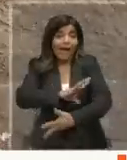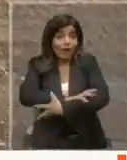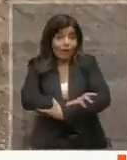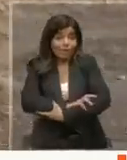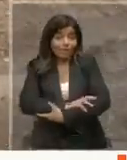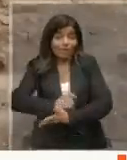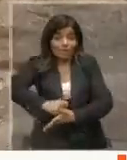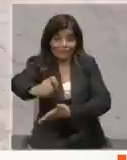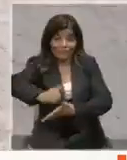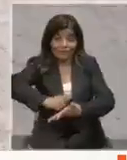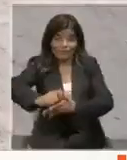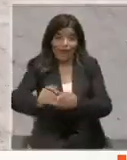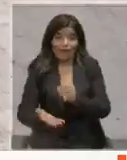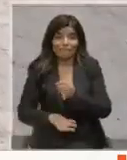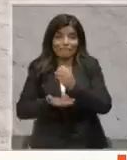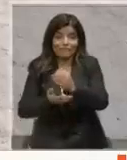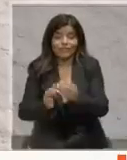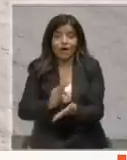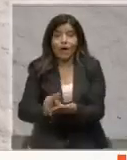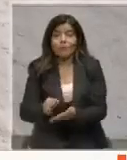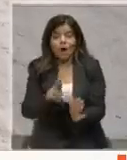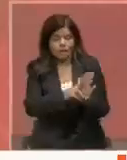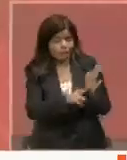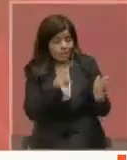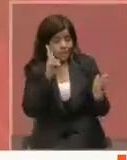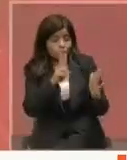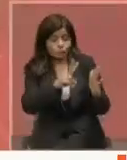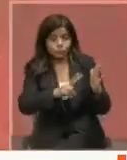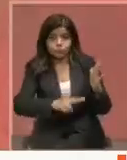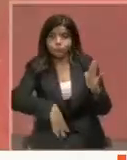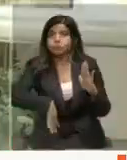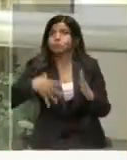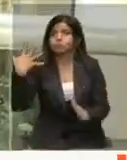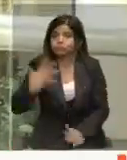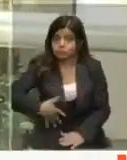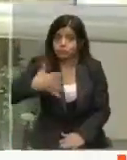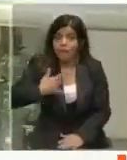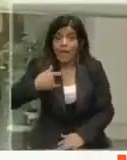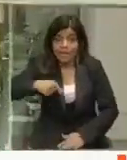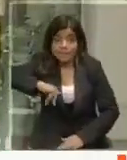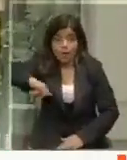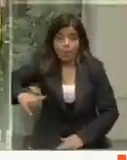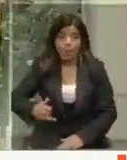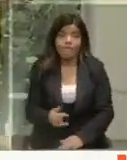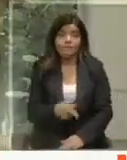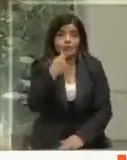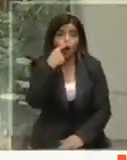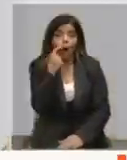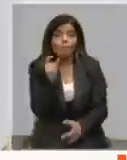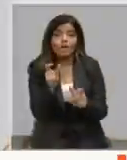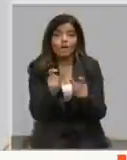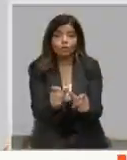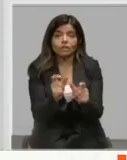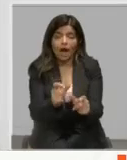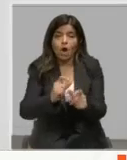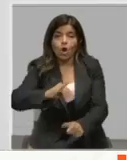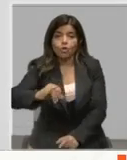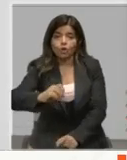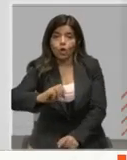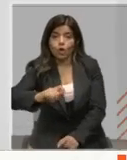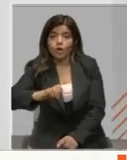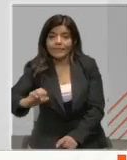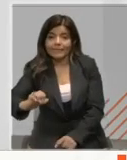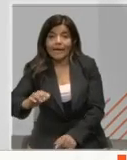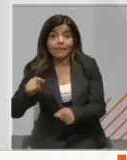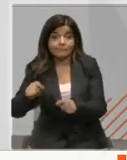de las irregularidades eran más grandes de lo previsto según reveló este jueves el contralor Jorge Bermúdez se extiende a 15